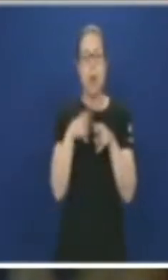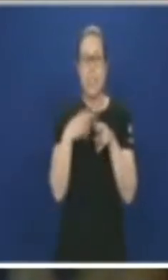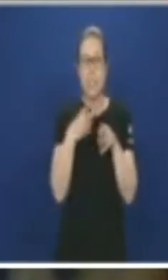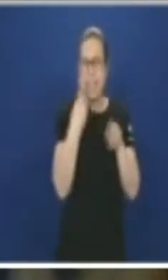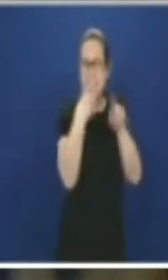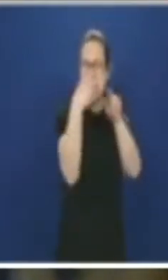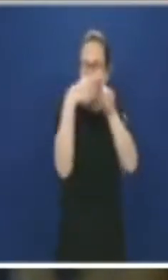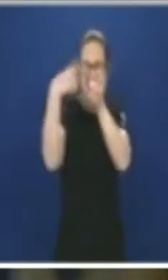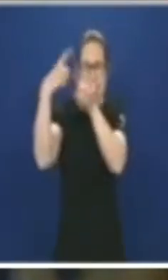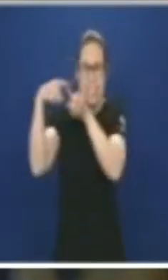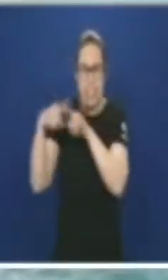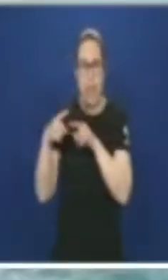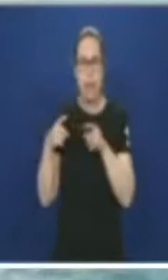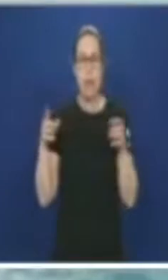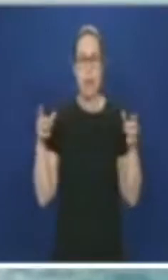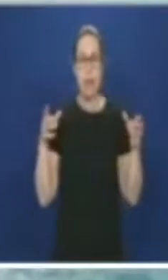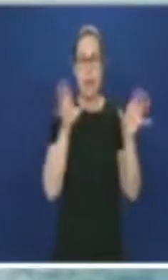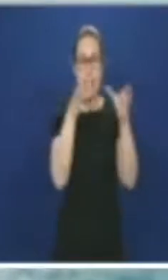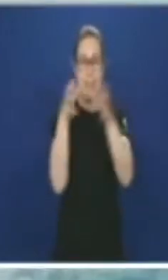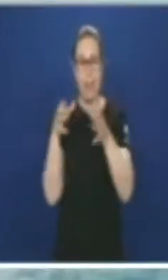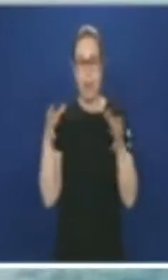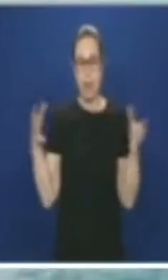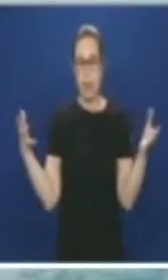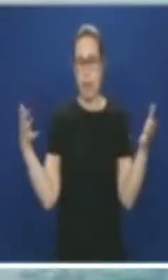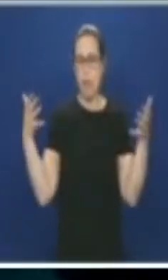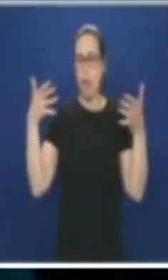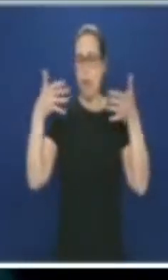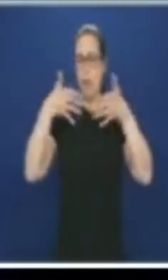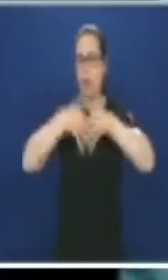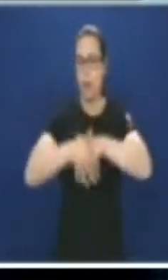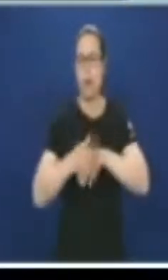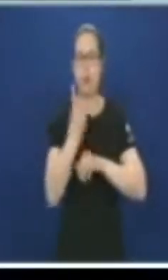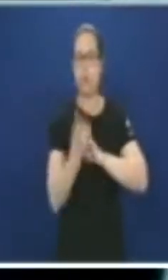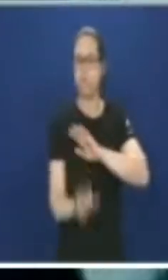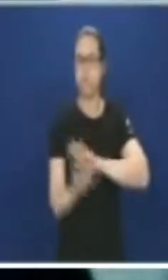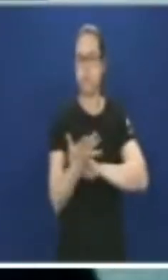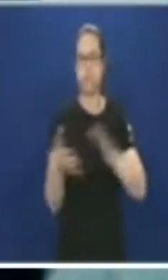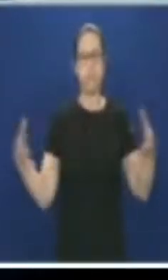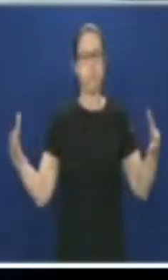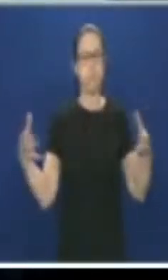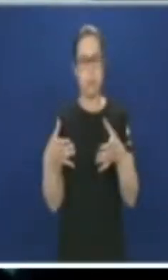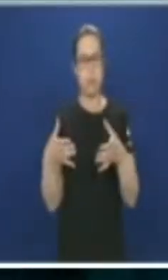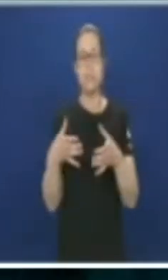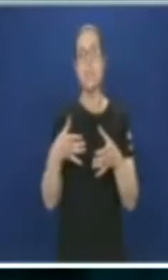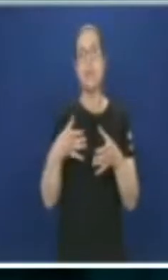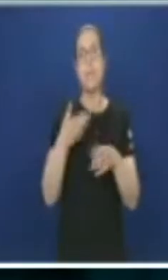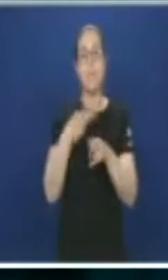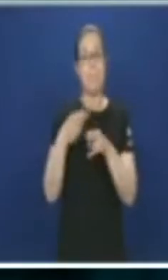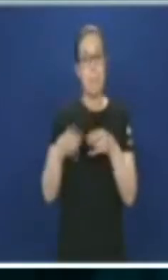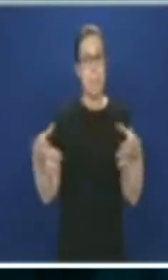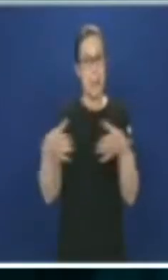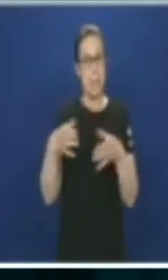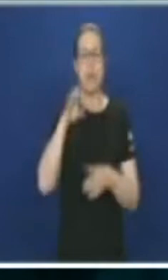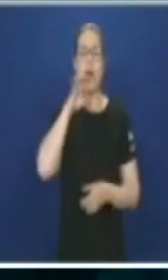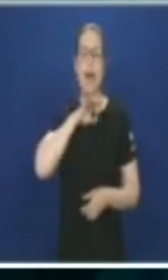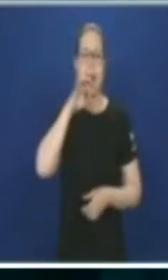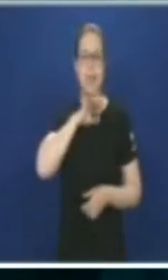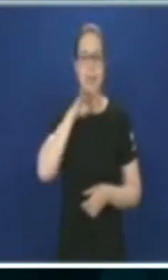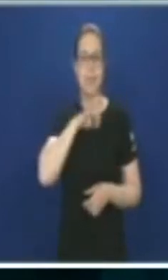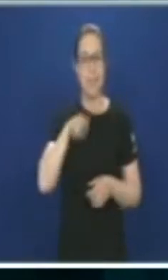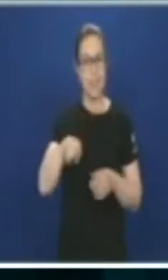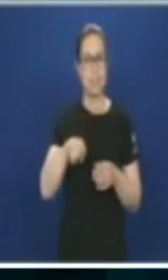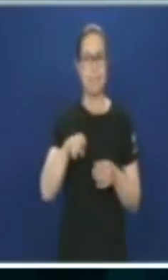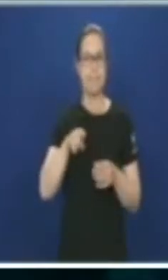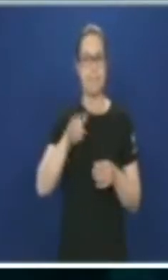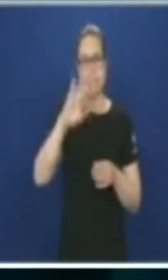van confluyendo en el año 1931 en una única propuesta política que es la del Partido Galeguista, que es quien lidera